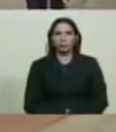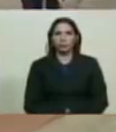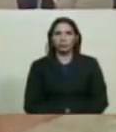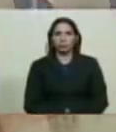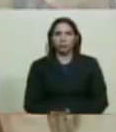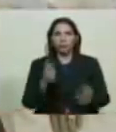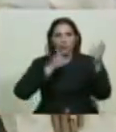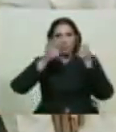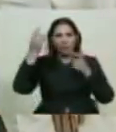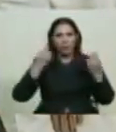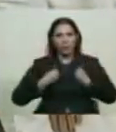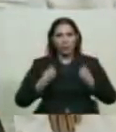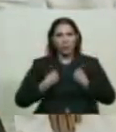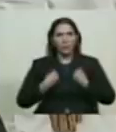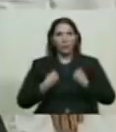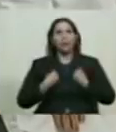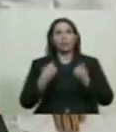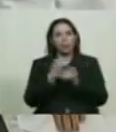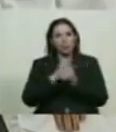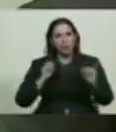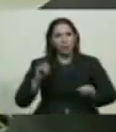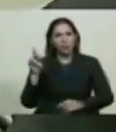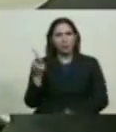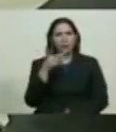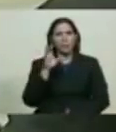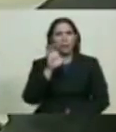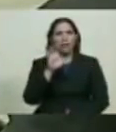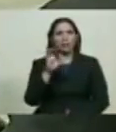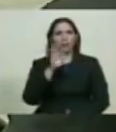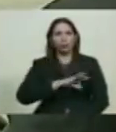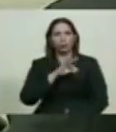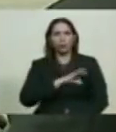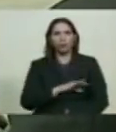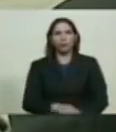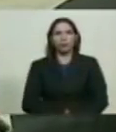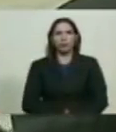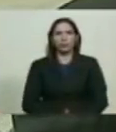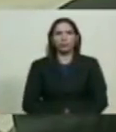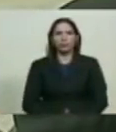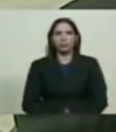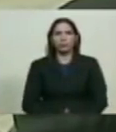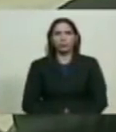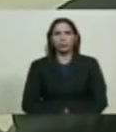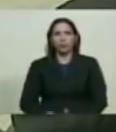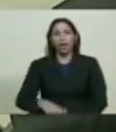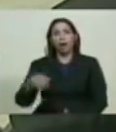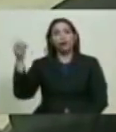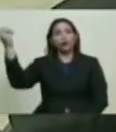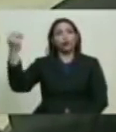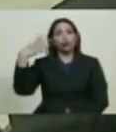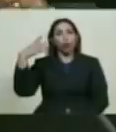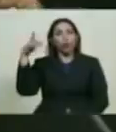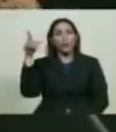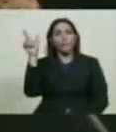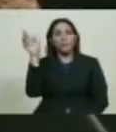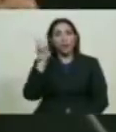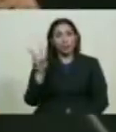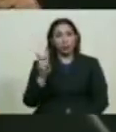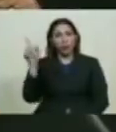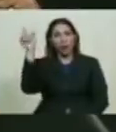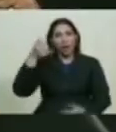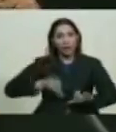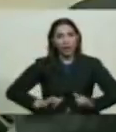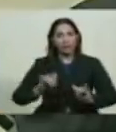Chávez vive. La patria sigue. Independencia y patria socialista. Viviremos y venceremos. El sol de Venezuela nace en el Esequibo. Nace en el